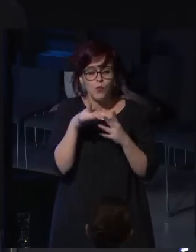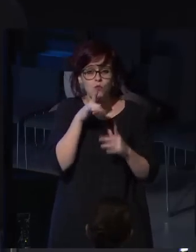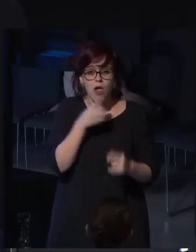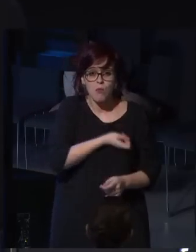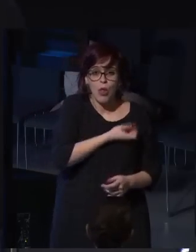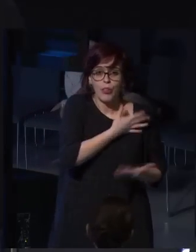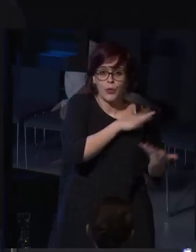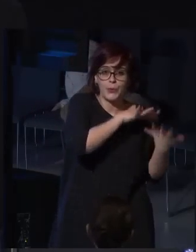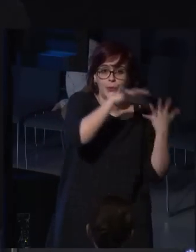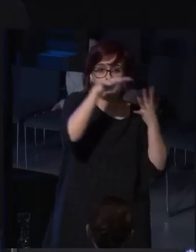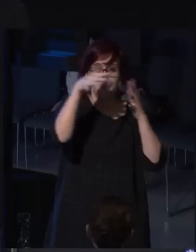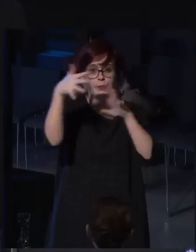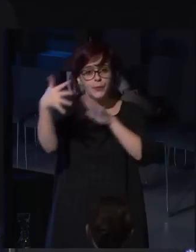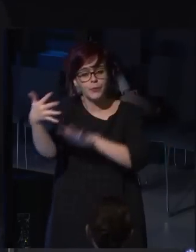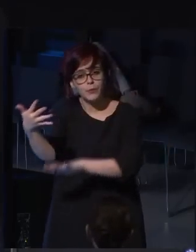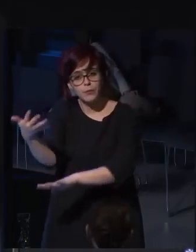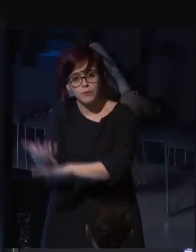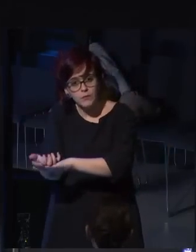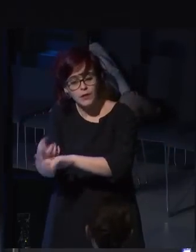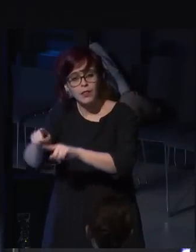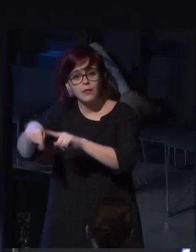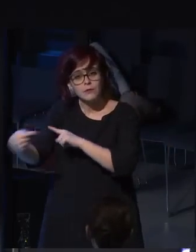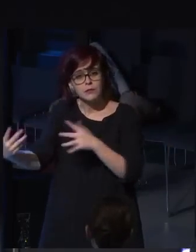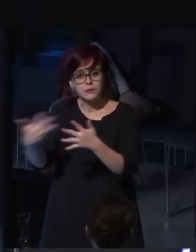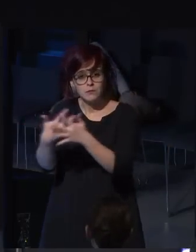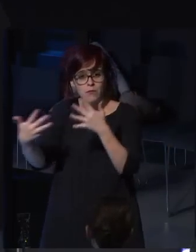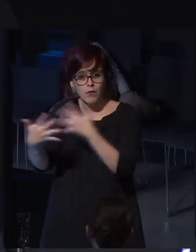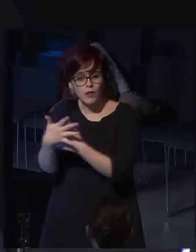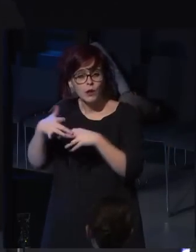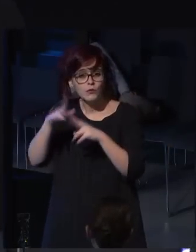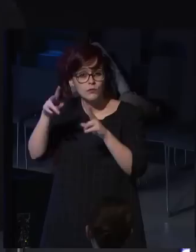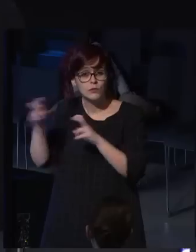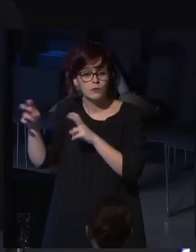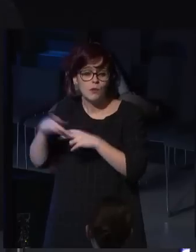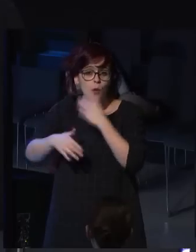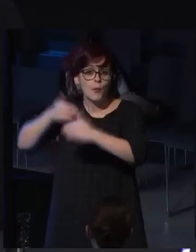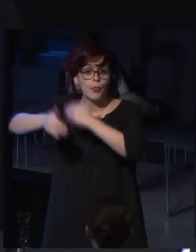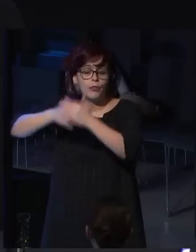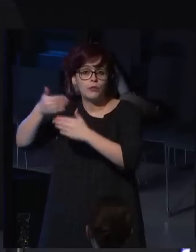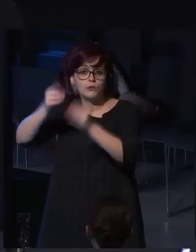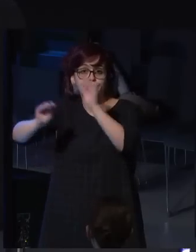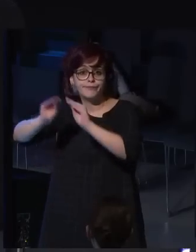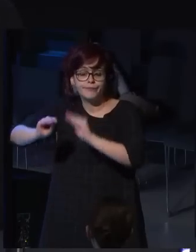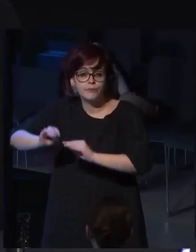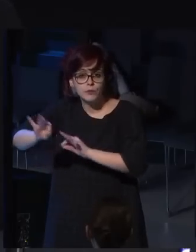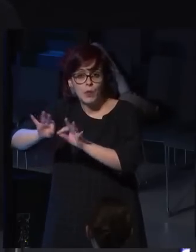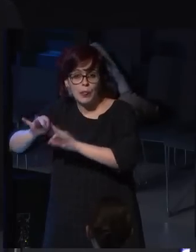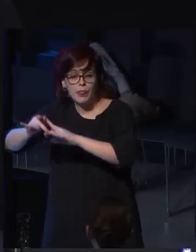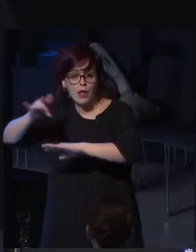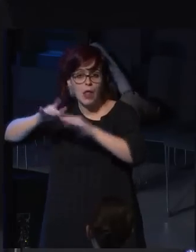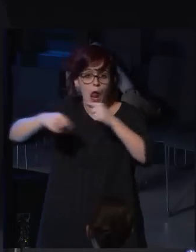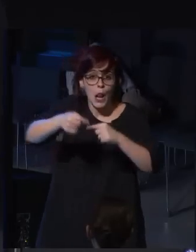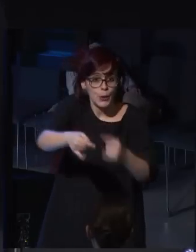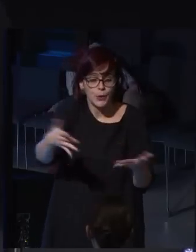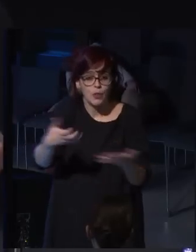una canción, recogerlo, mezclarlo, toda la cantidad de procesos que puede llevar digitales o